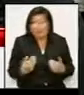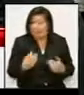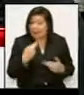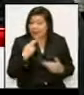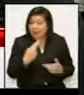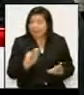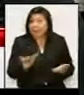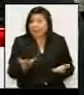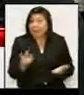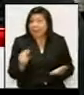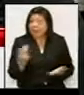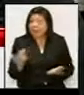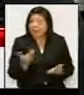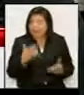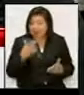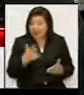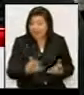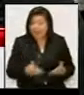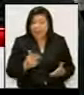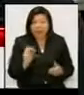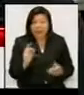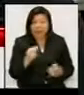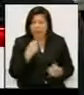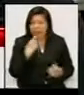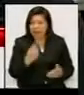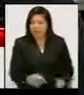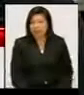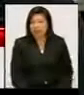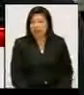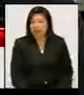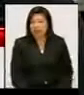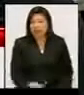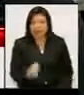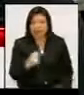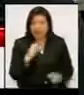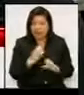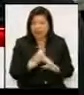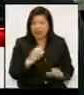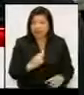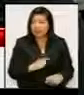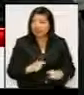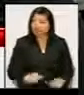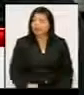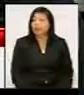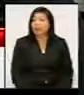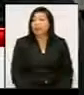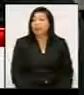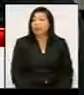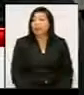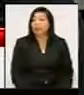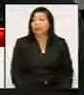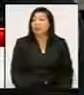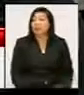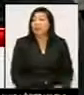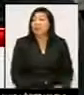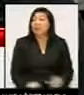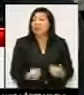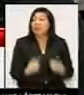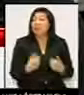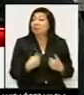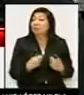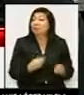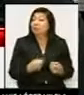resolver. No solamente es el tren, no solamente es el bus, no solamente es la gerencia del Concentrado Cusco y la autoridad que